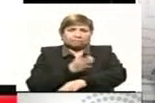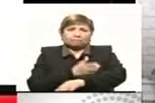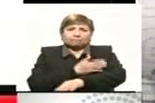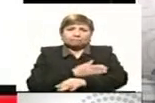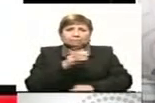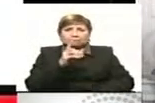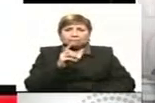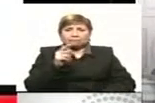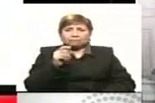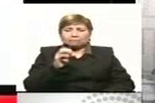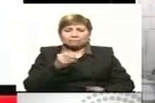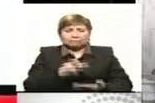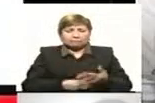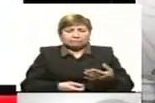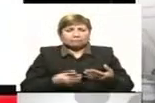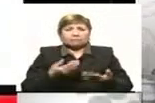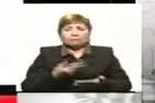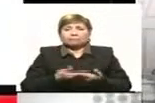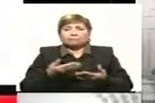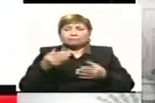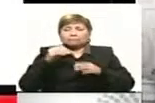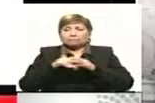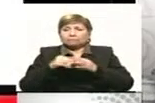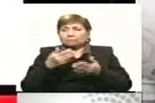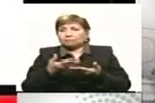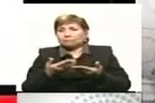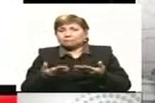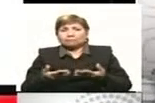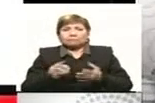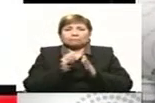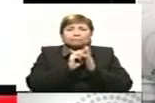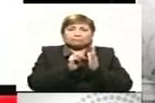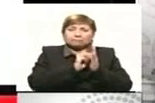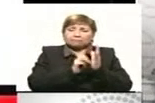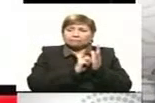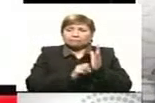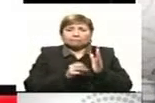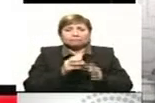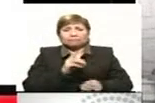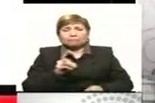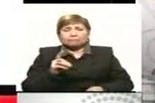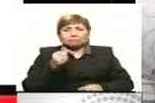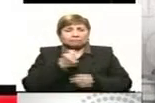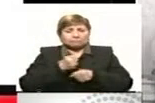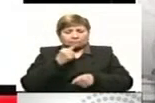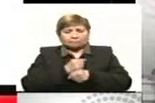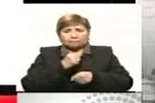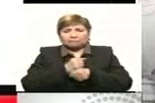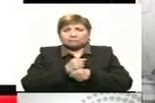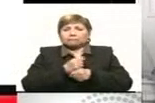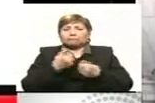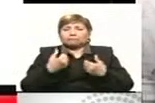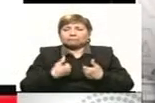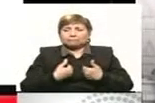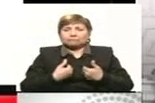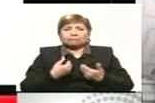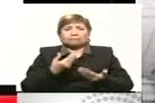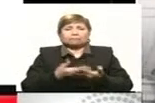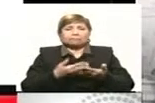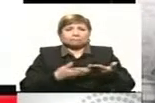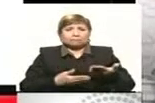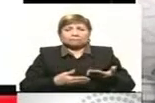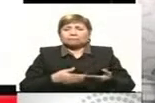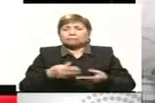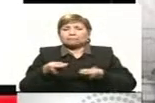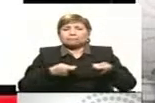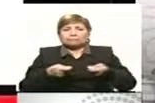y los sistemas de registro y los sistemas de trabajo con esos datos que tenemos, que prestan un servicio a